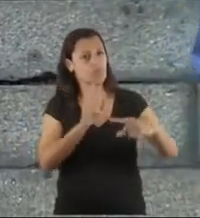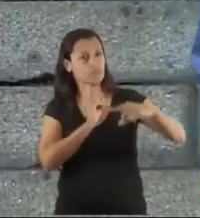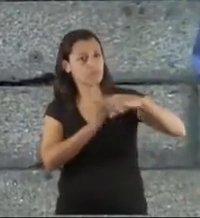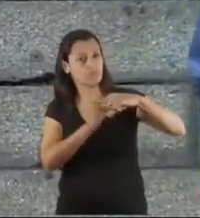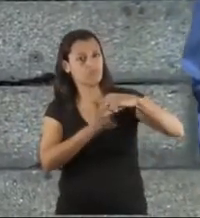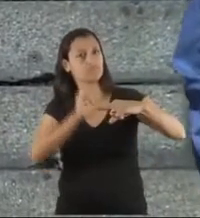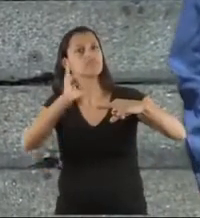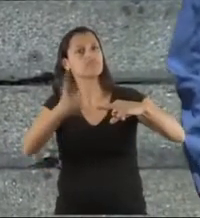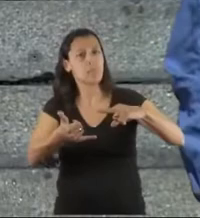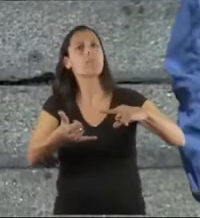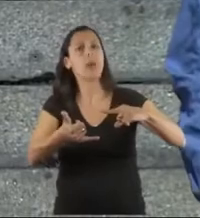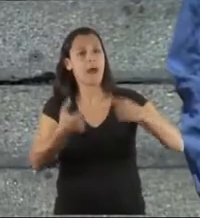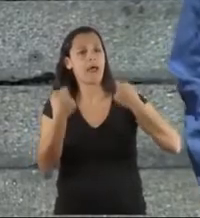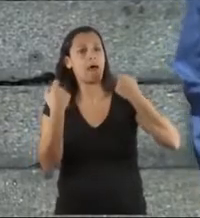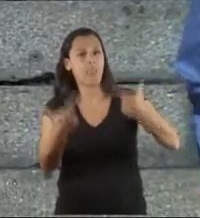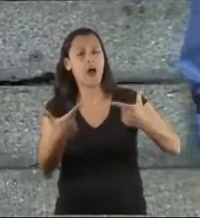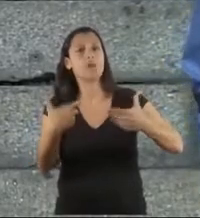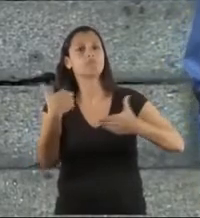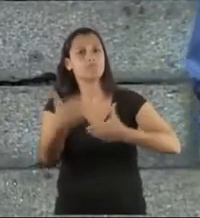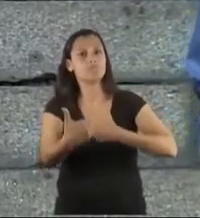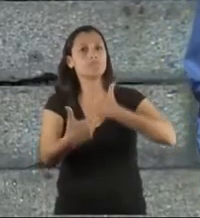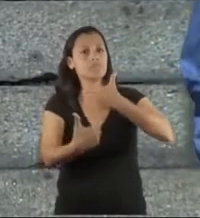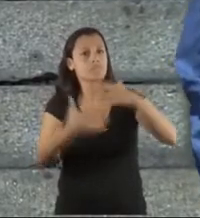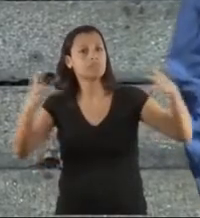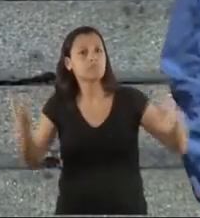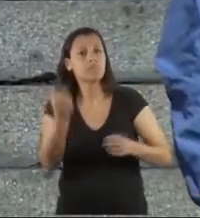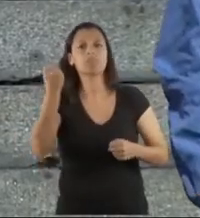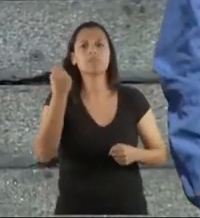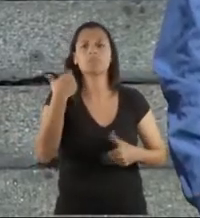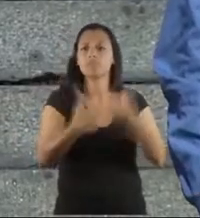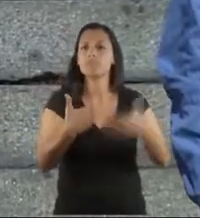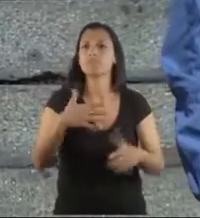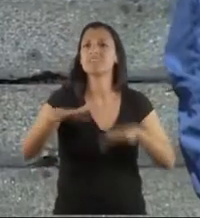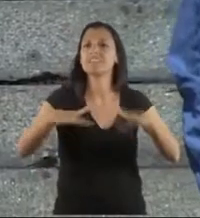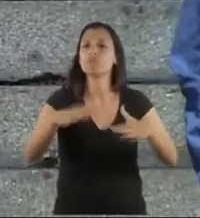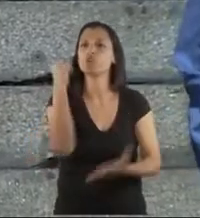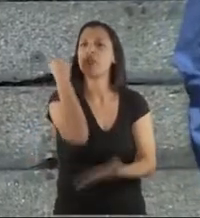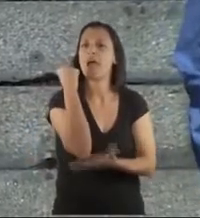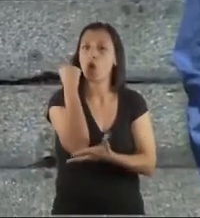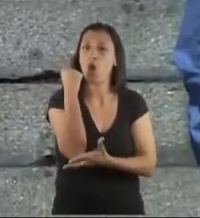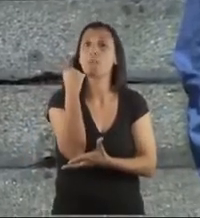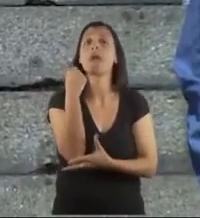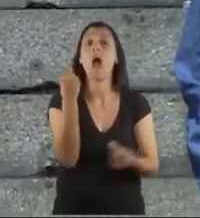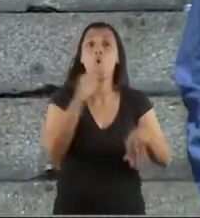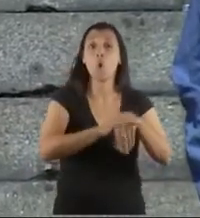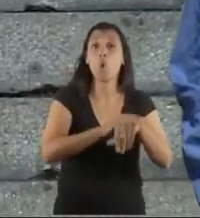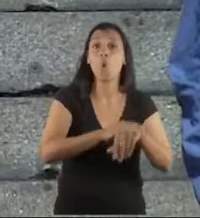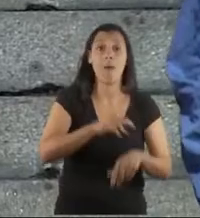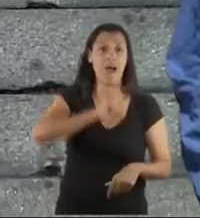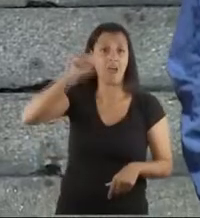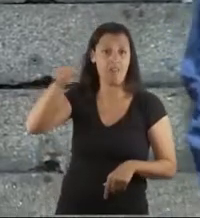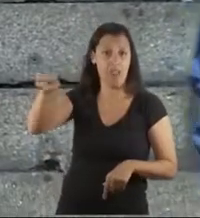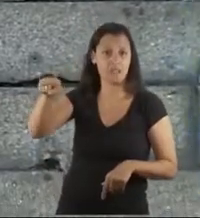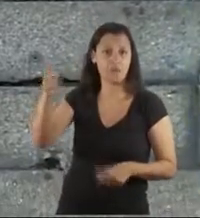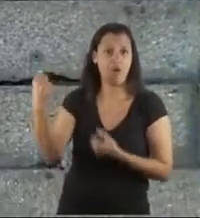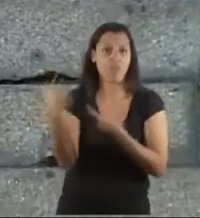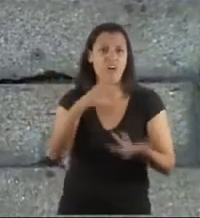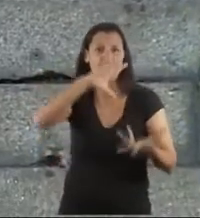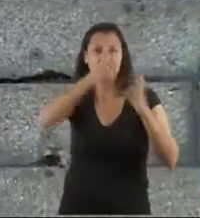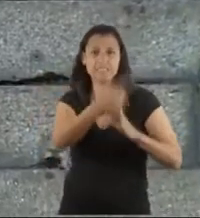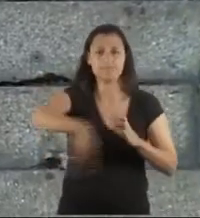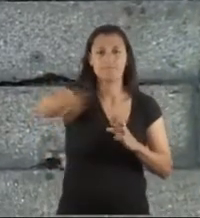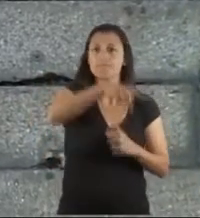para tratar de recuperar lo que habían perdido los trabajadores frente a la inflación pero ese esfuerzo